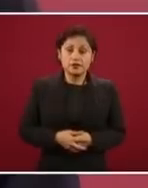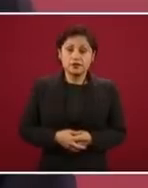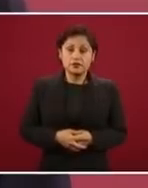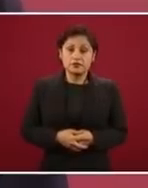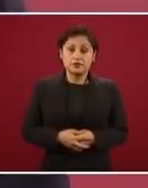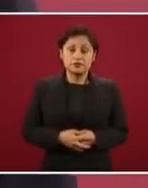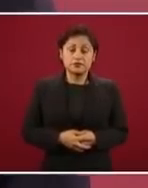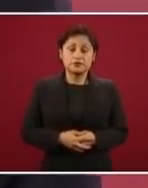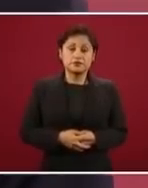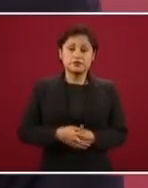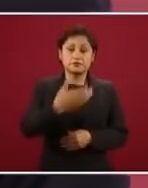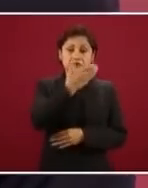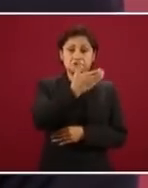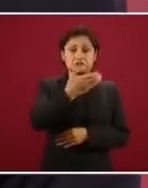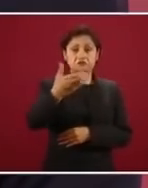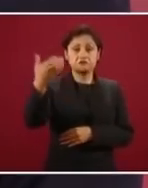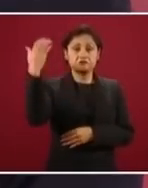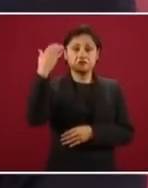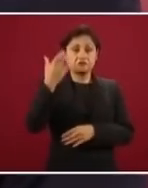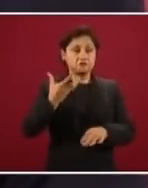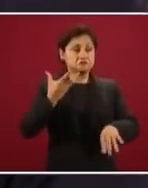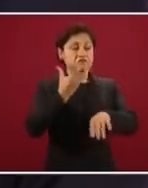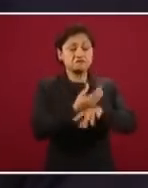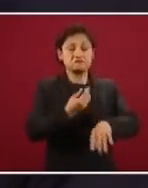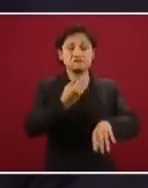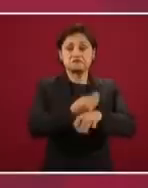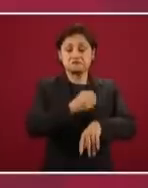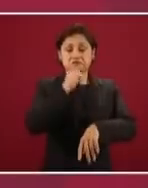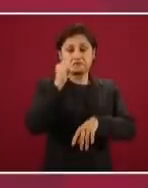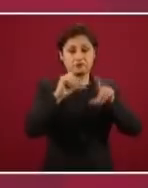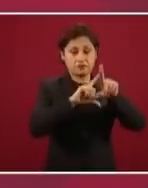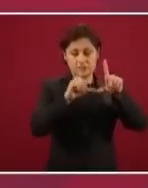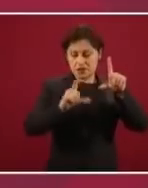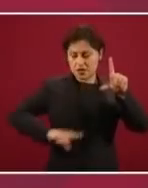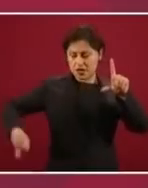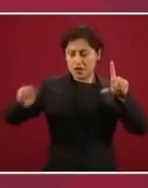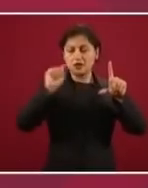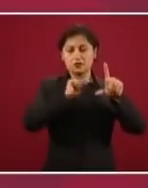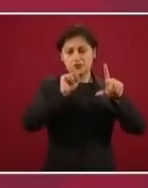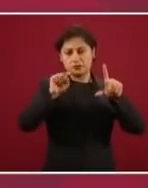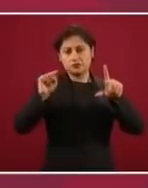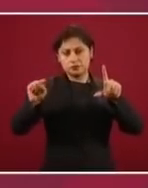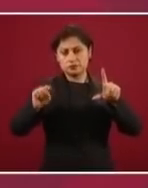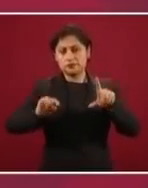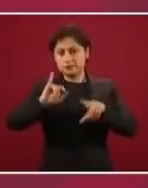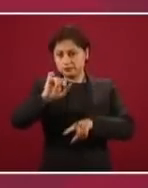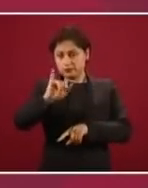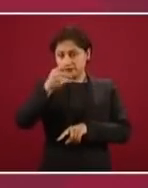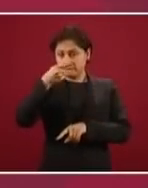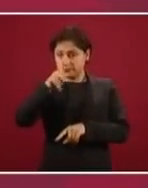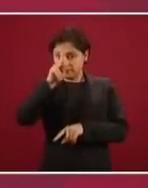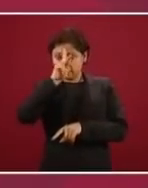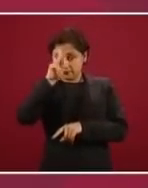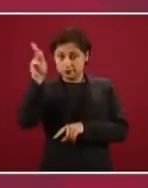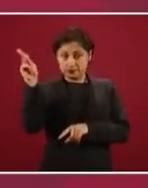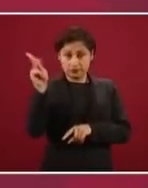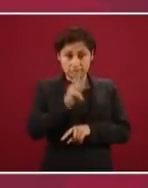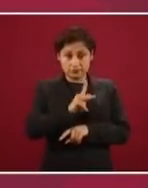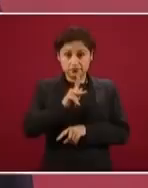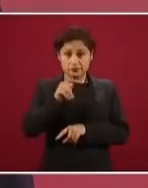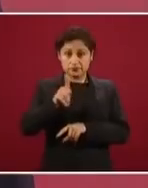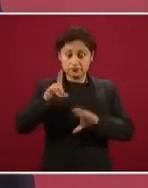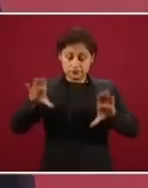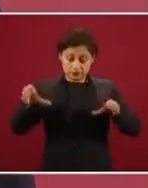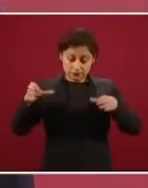el campo en todo el país pero de manera especial donde hay más